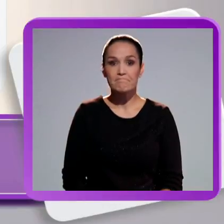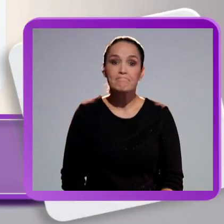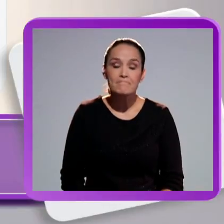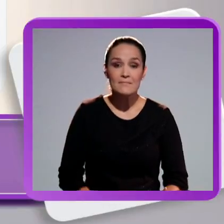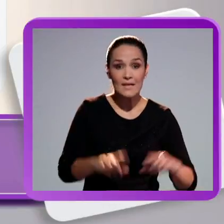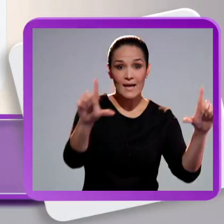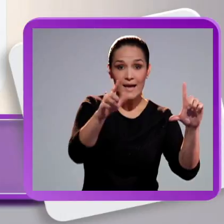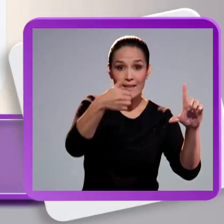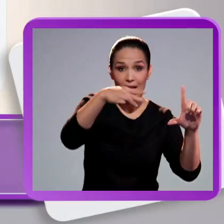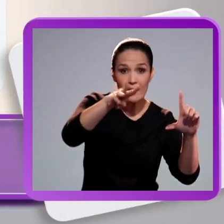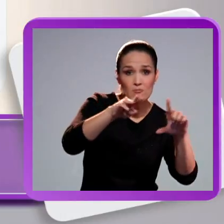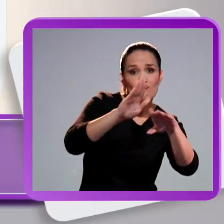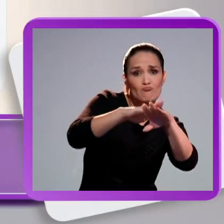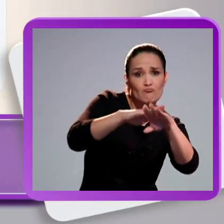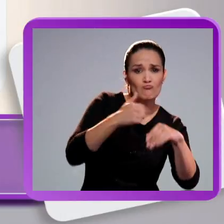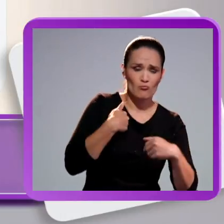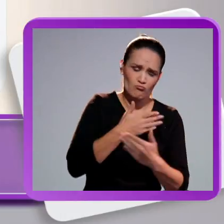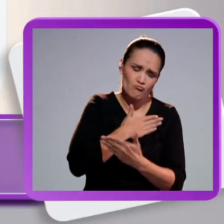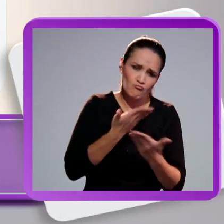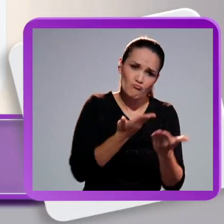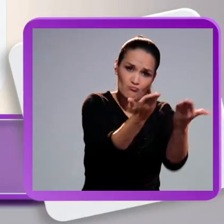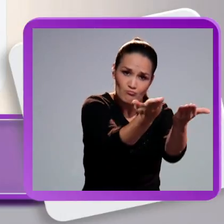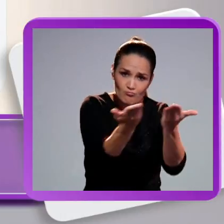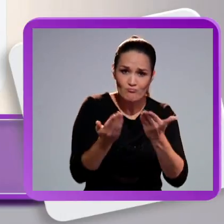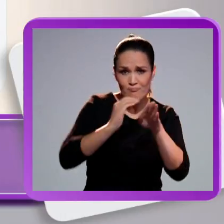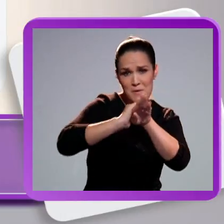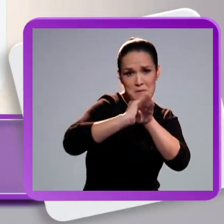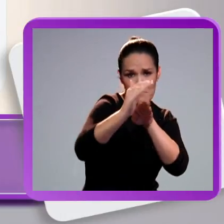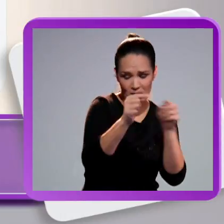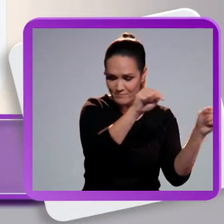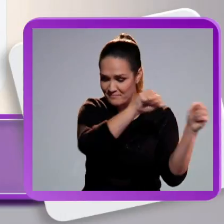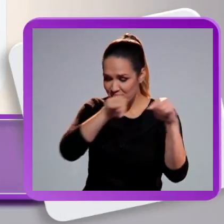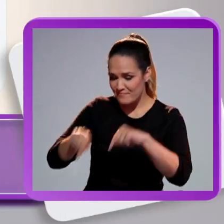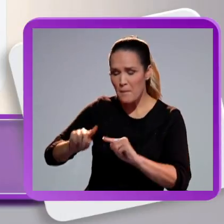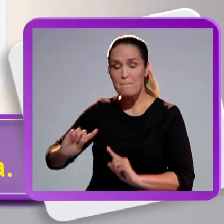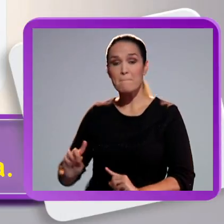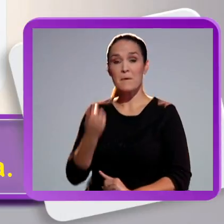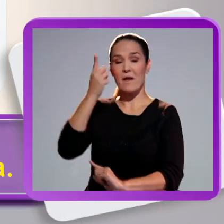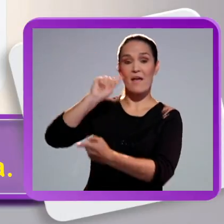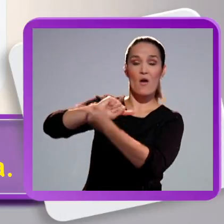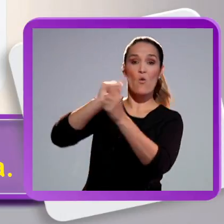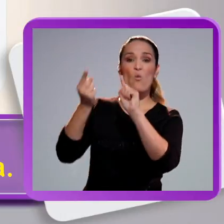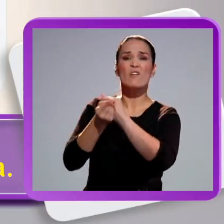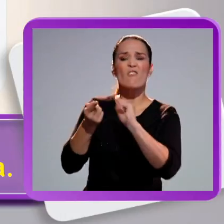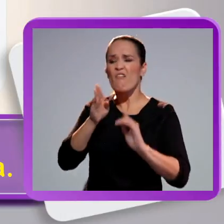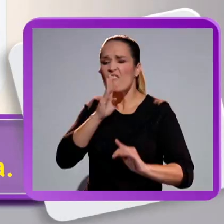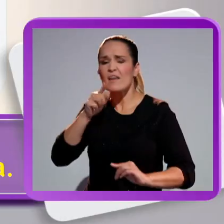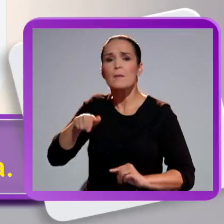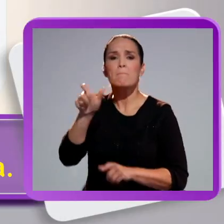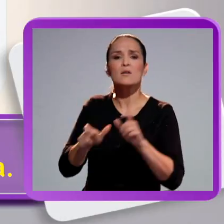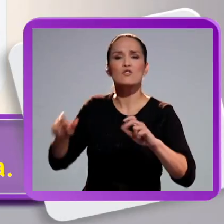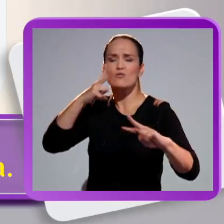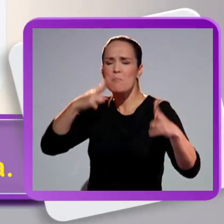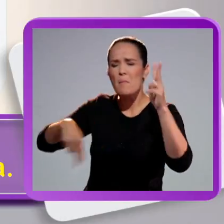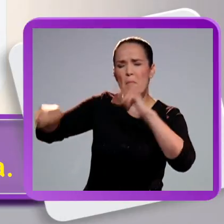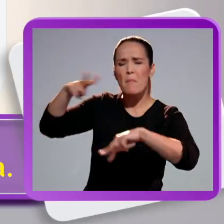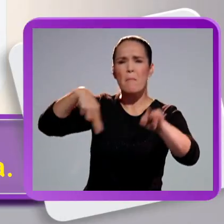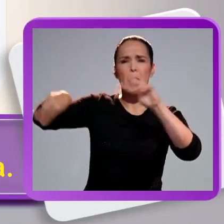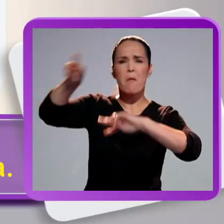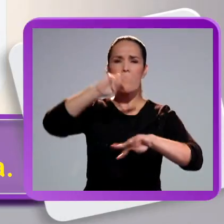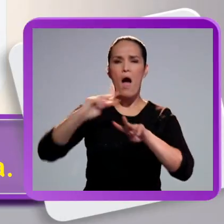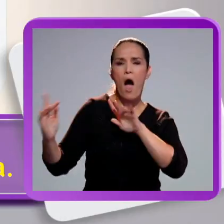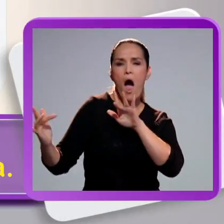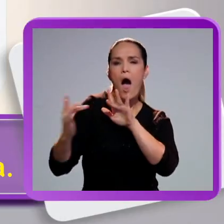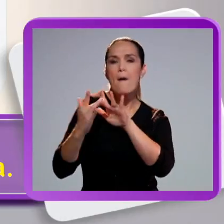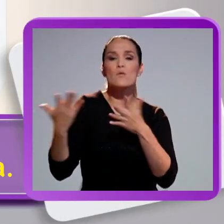Señores Canal 13, cordialmente nos permitimos invitarlos al primer encuentro de integración turístico de la región del Gualiba, en